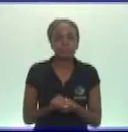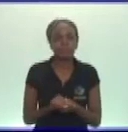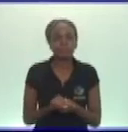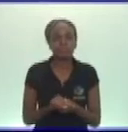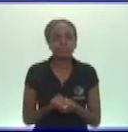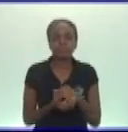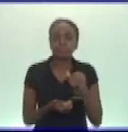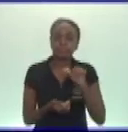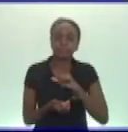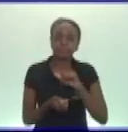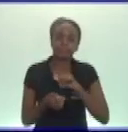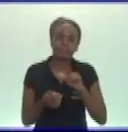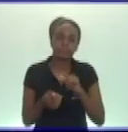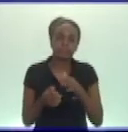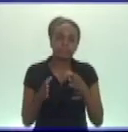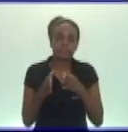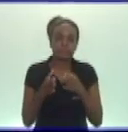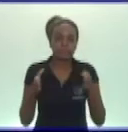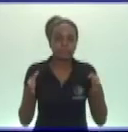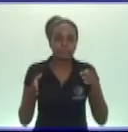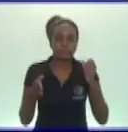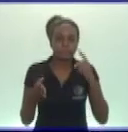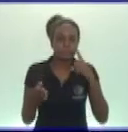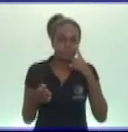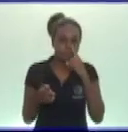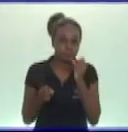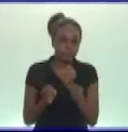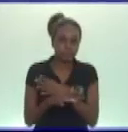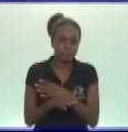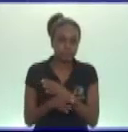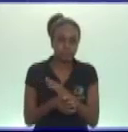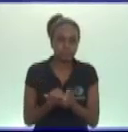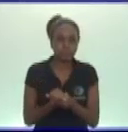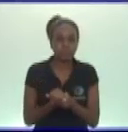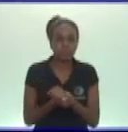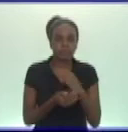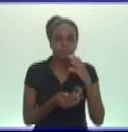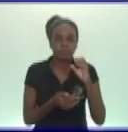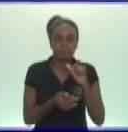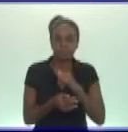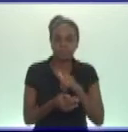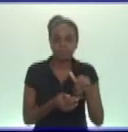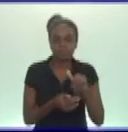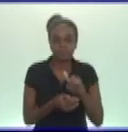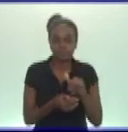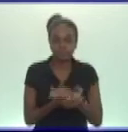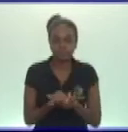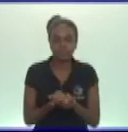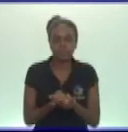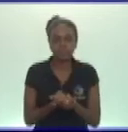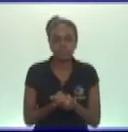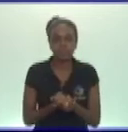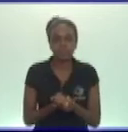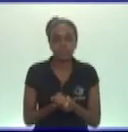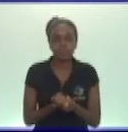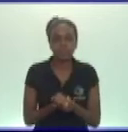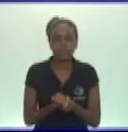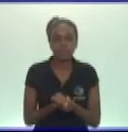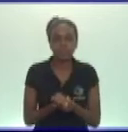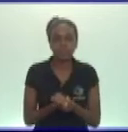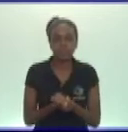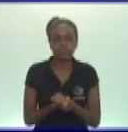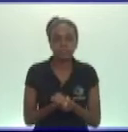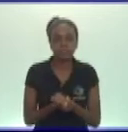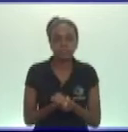completar igualmente con una oración subordinada sustantiva. Y el inciso C, Gregorio se incorporó, otra